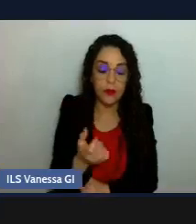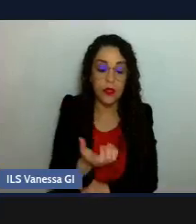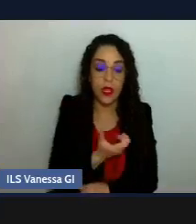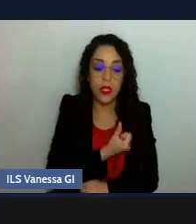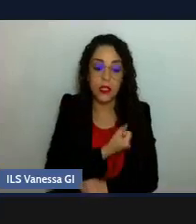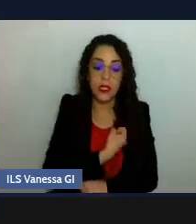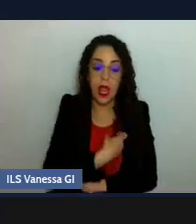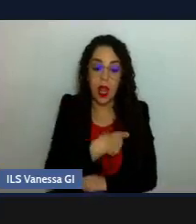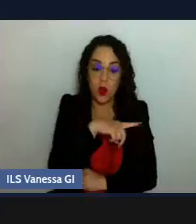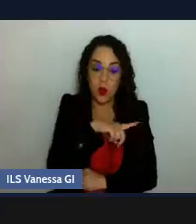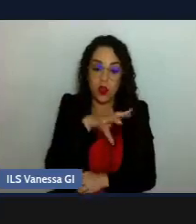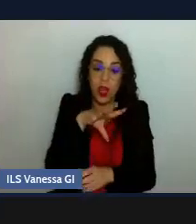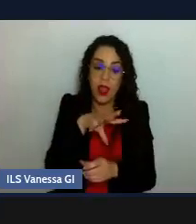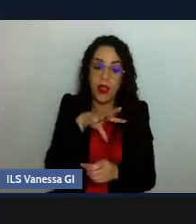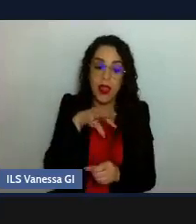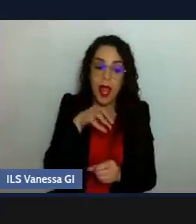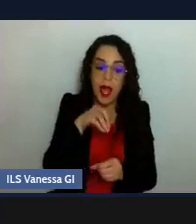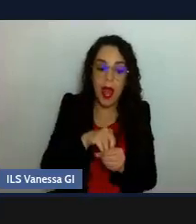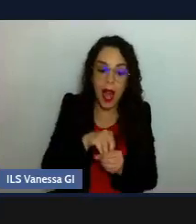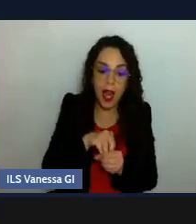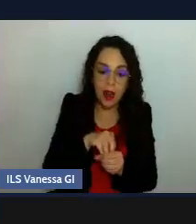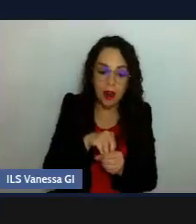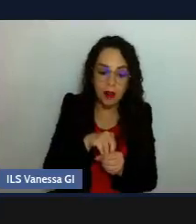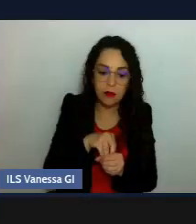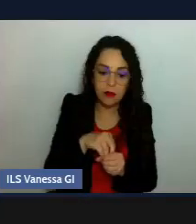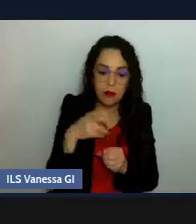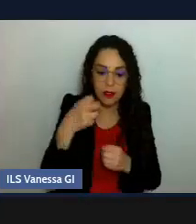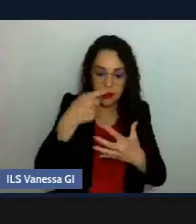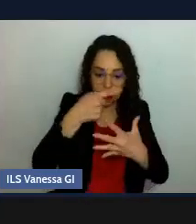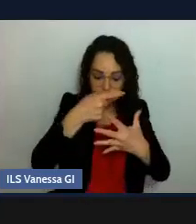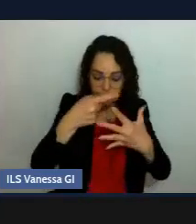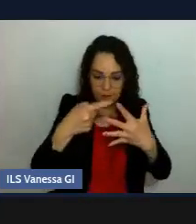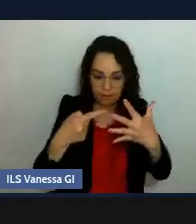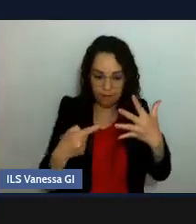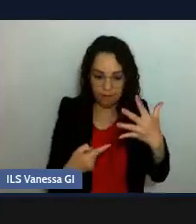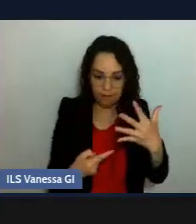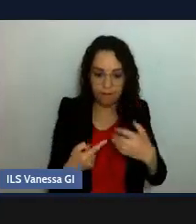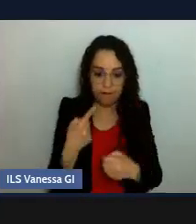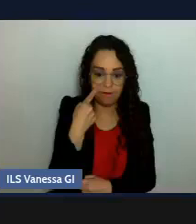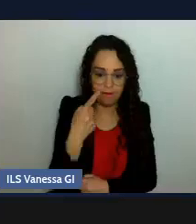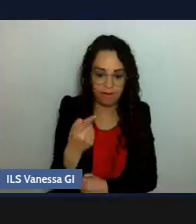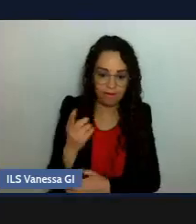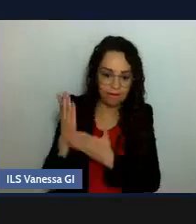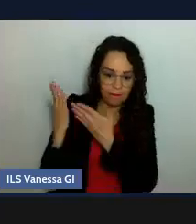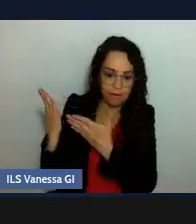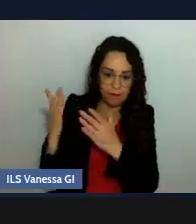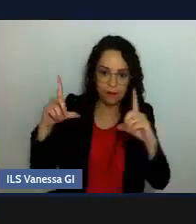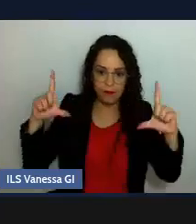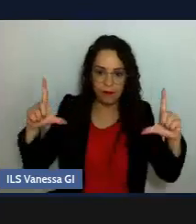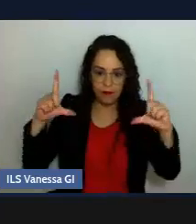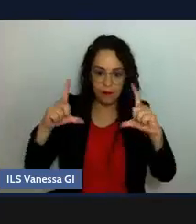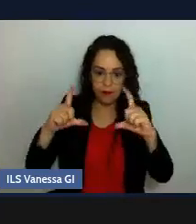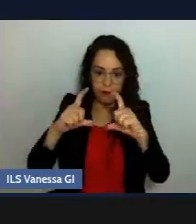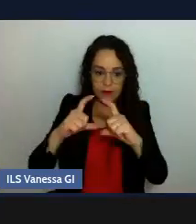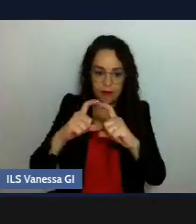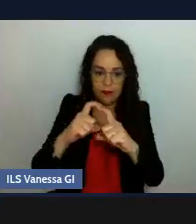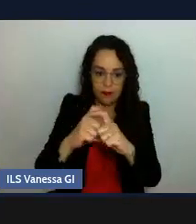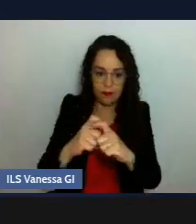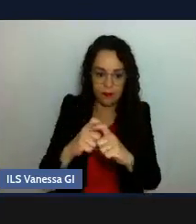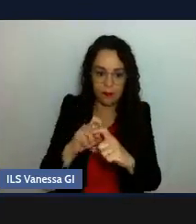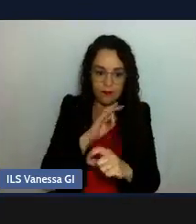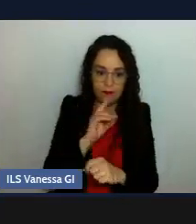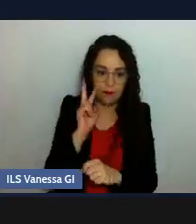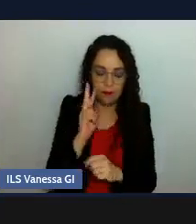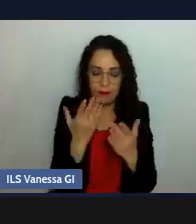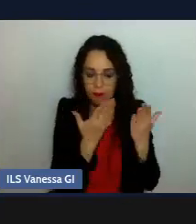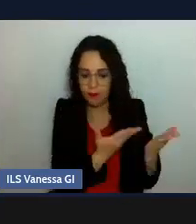integral se ve permeada por todas estas esferas que estamos viendo. Y gracias, Cris. Muy bien. Entonces, aquí tenemos, ¿no?